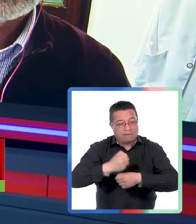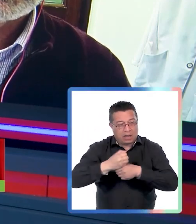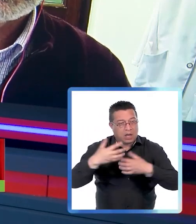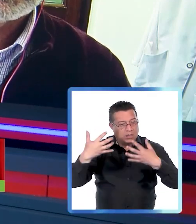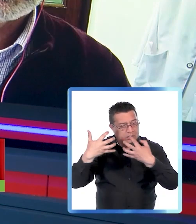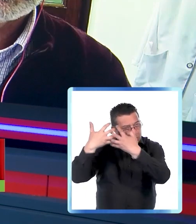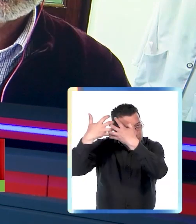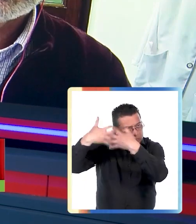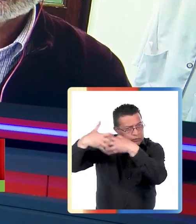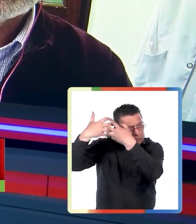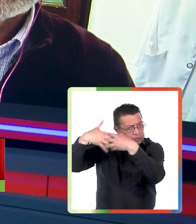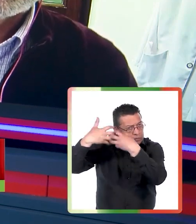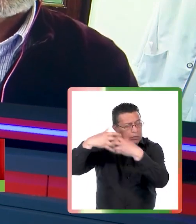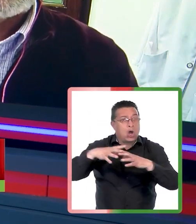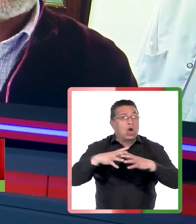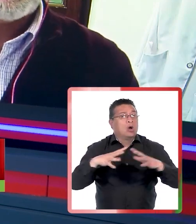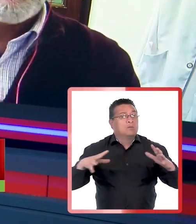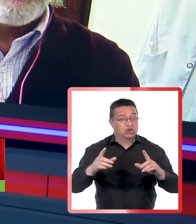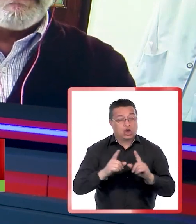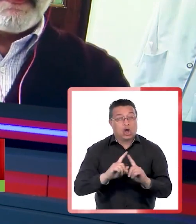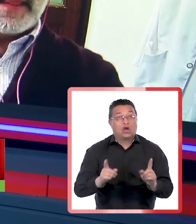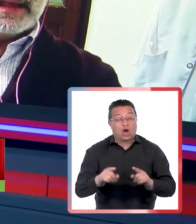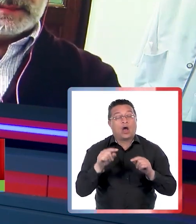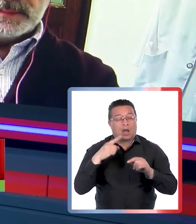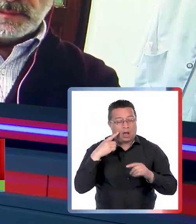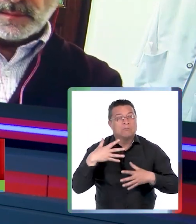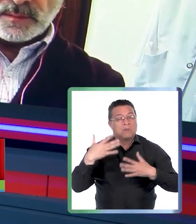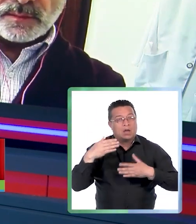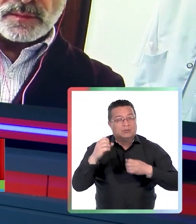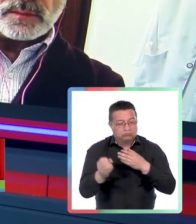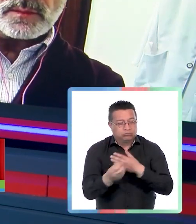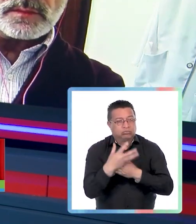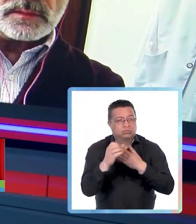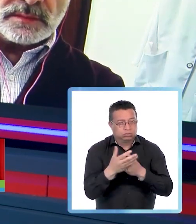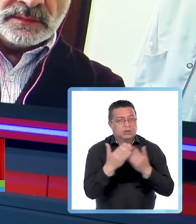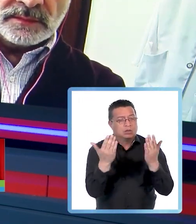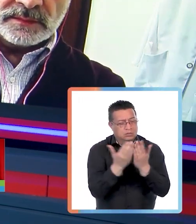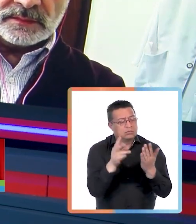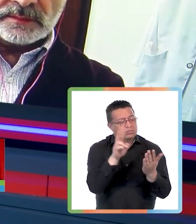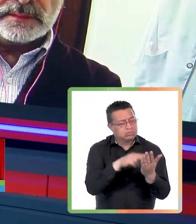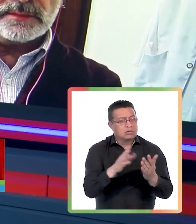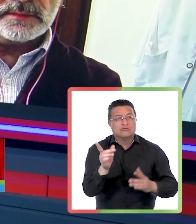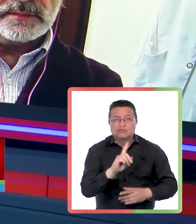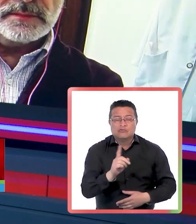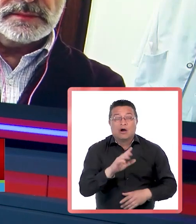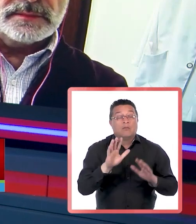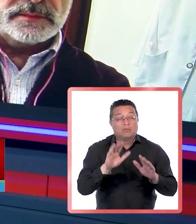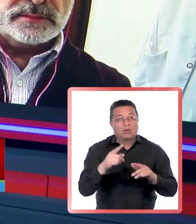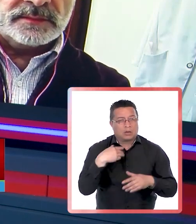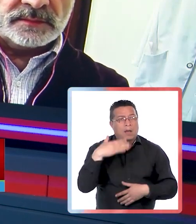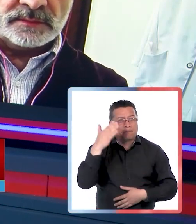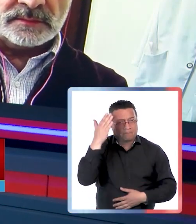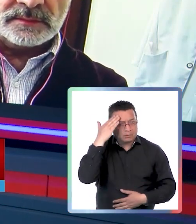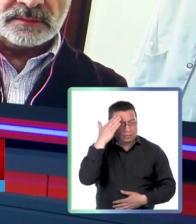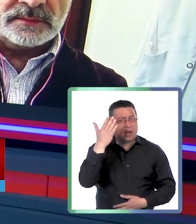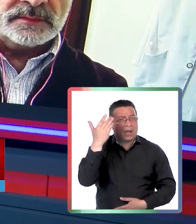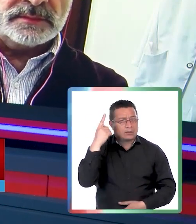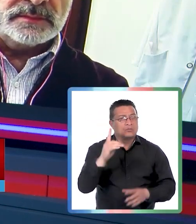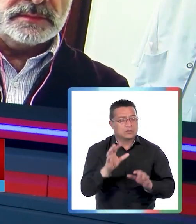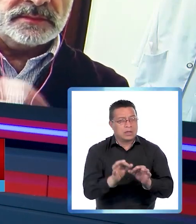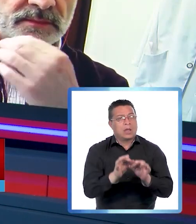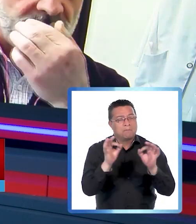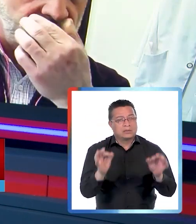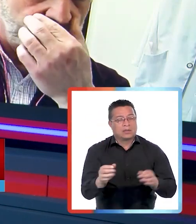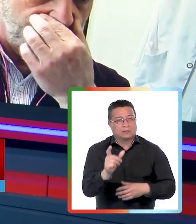trabaja activamente, que no está viéndose obligada a mantenerse actualizado a un nivel académico. Y yo quiero colgarme un caso muy